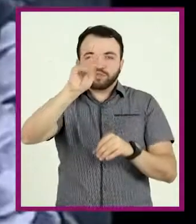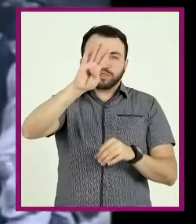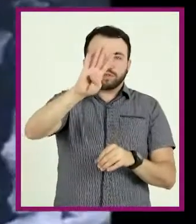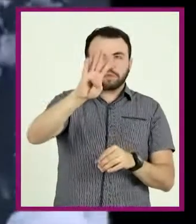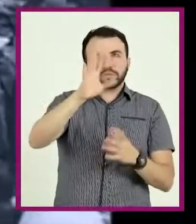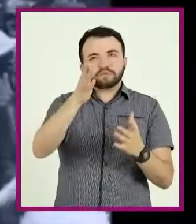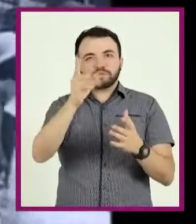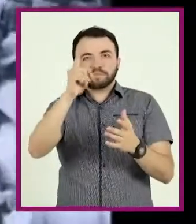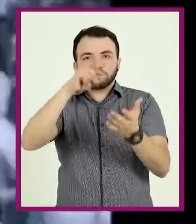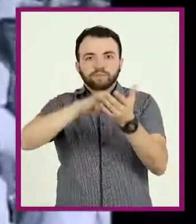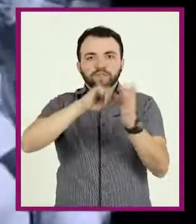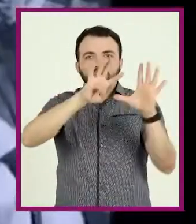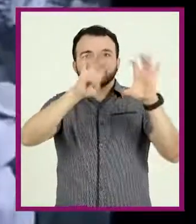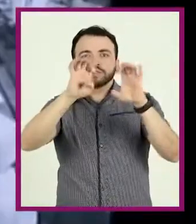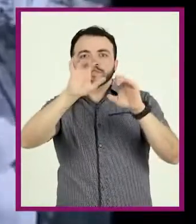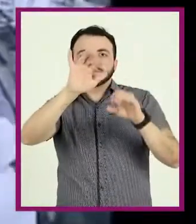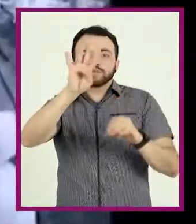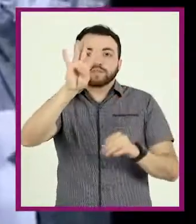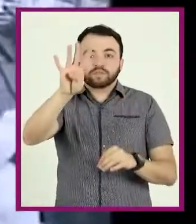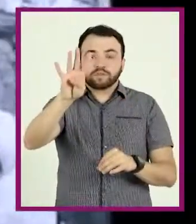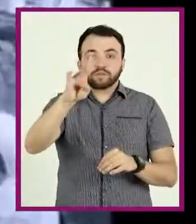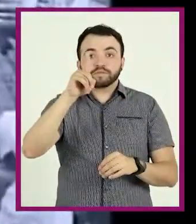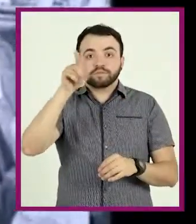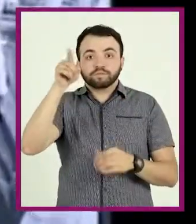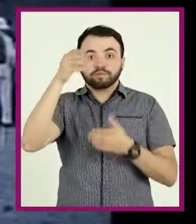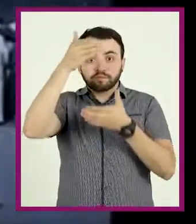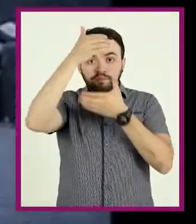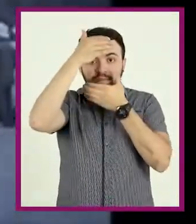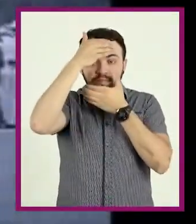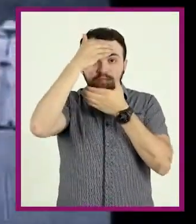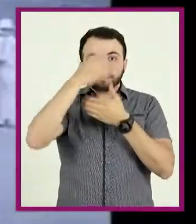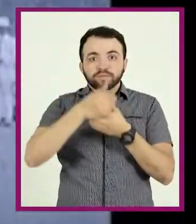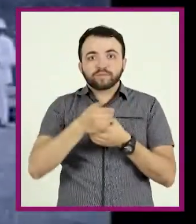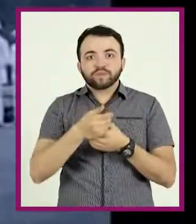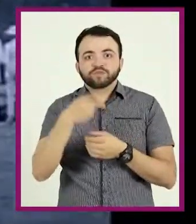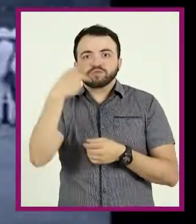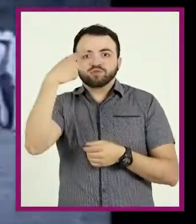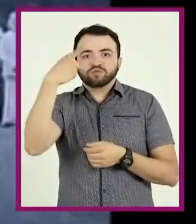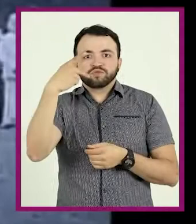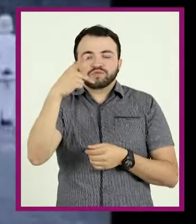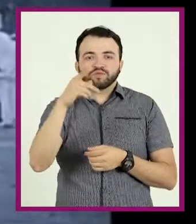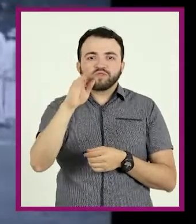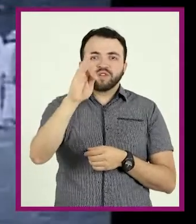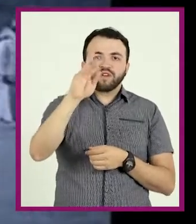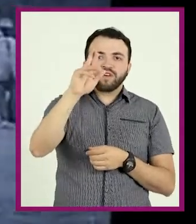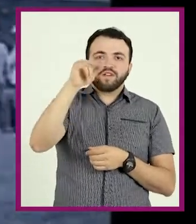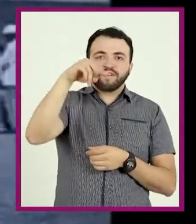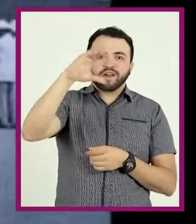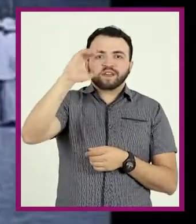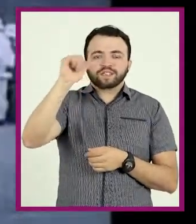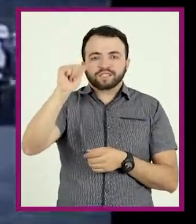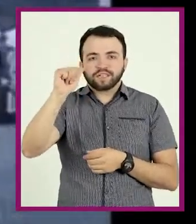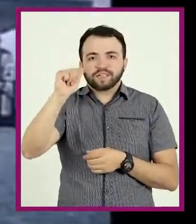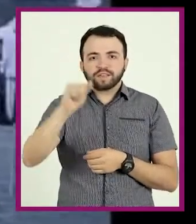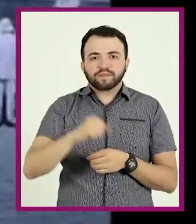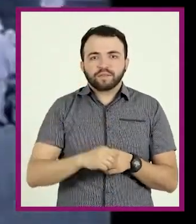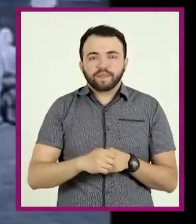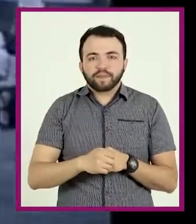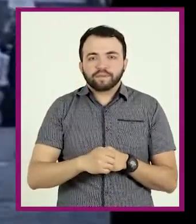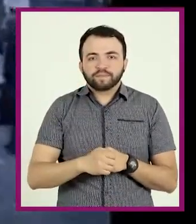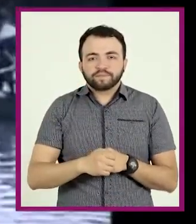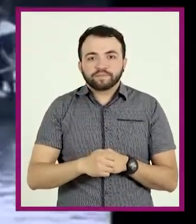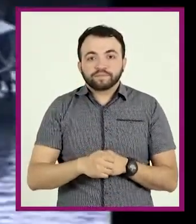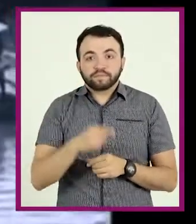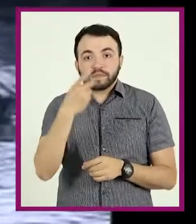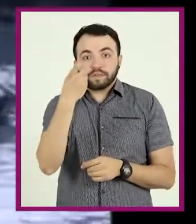y 1954, Vietnam perteneció al Imperio colonial francés, bajo el nombre de Indochina